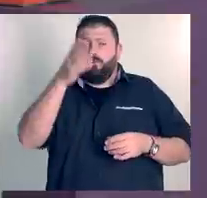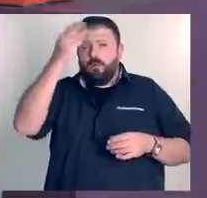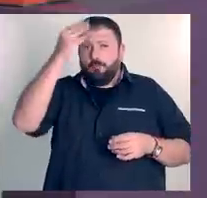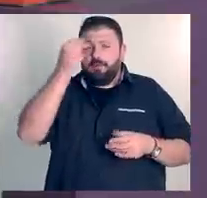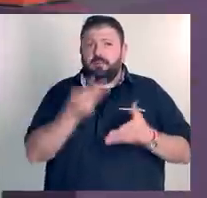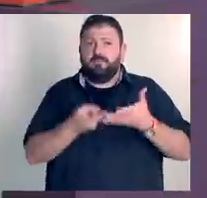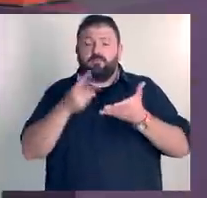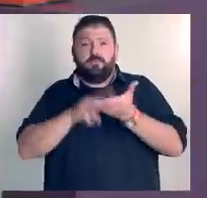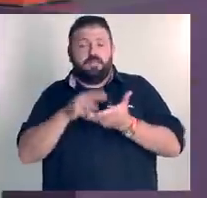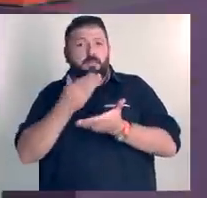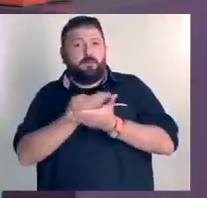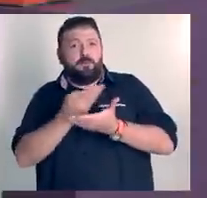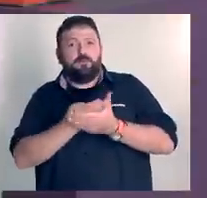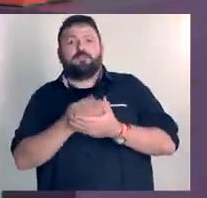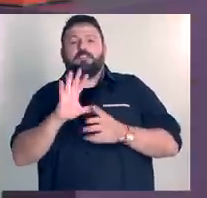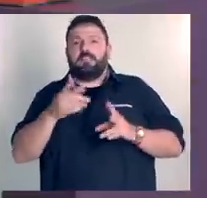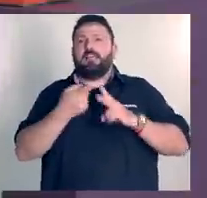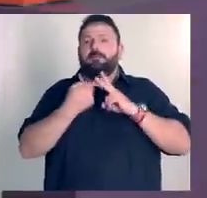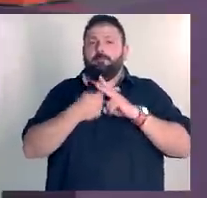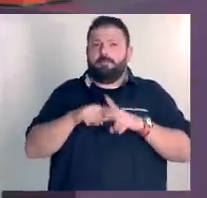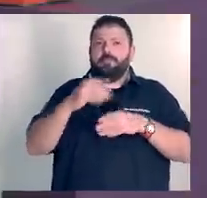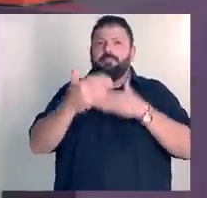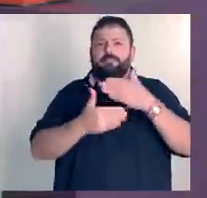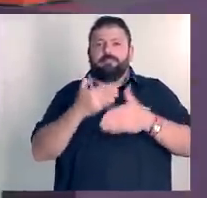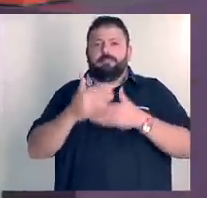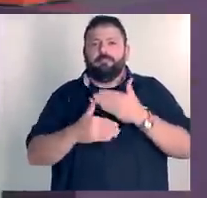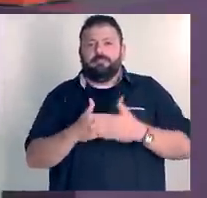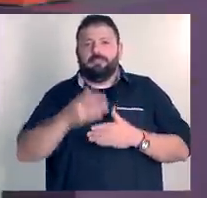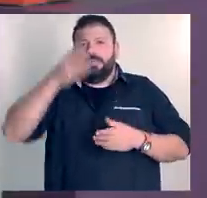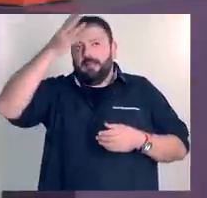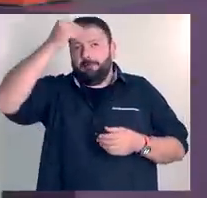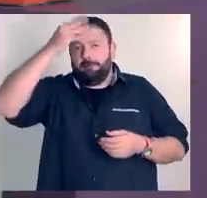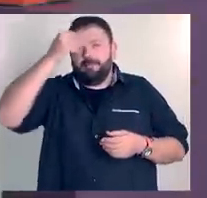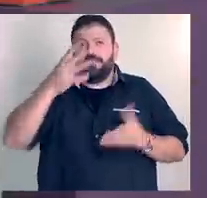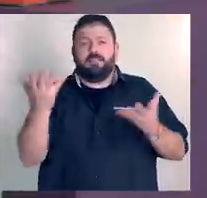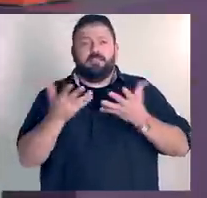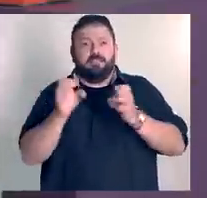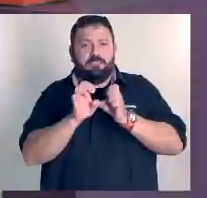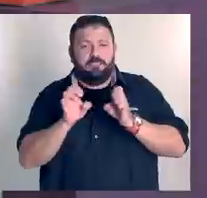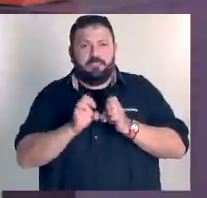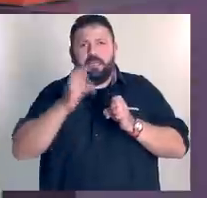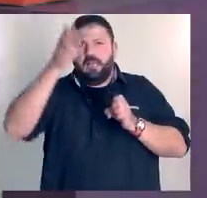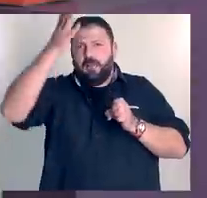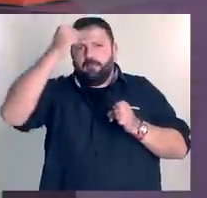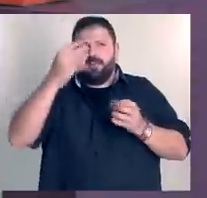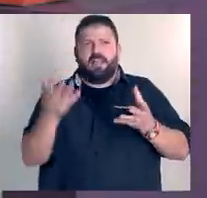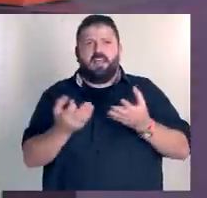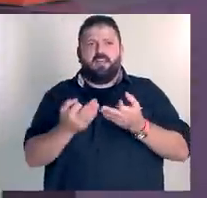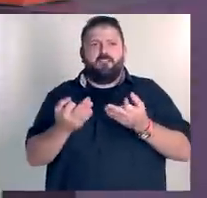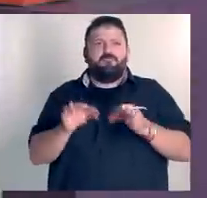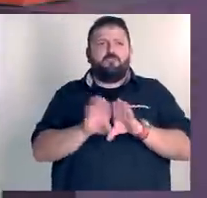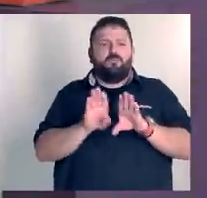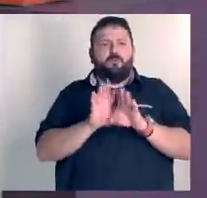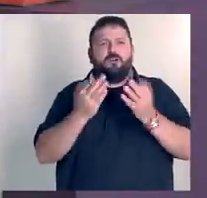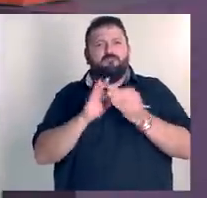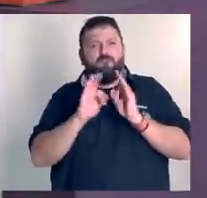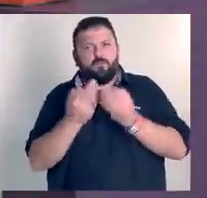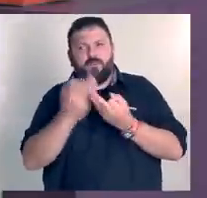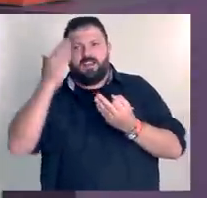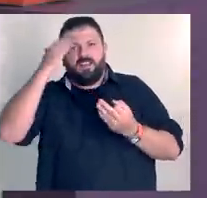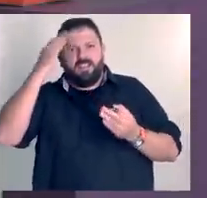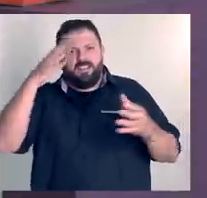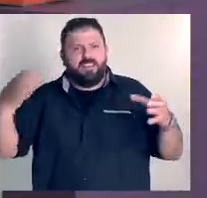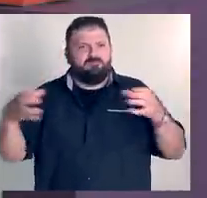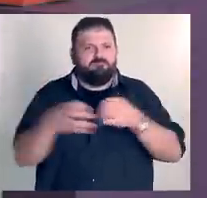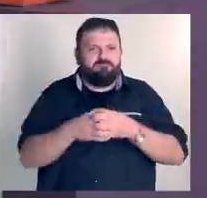a los bronce supreme, aprendes a menudear, aprendes a hacer equipos, aprendes a formar líderes, aprendes a hacer viajes para